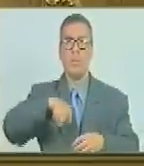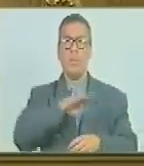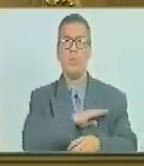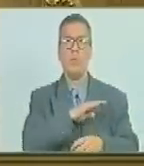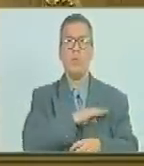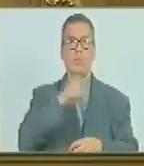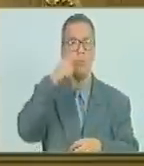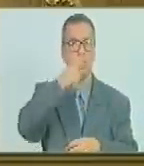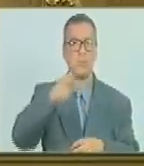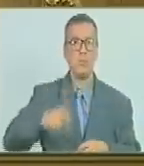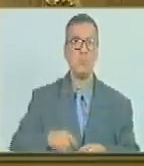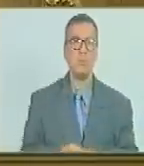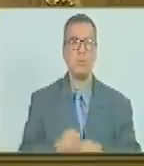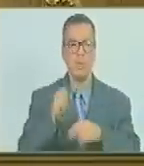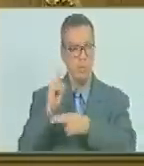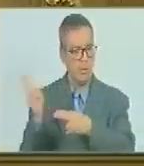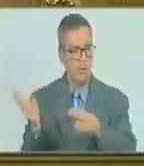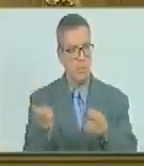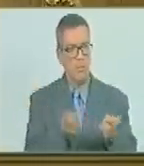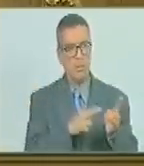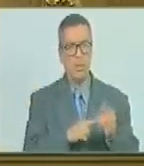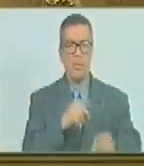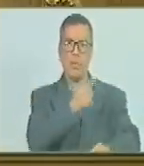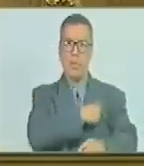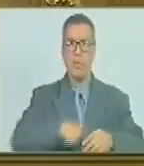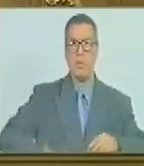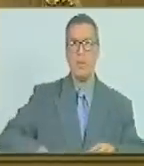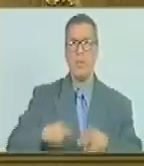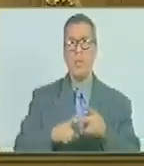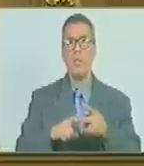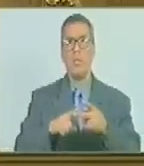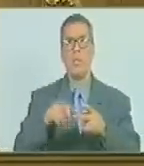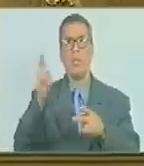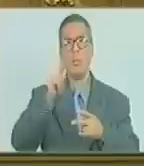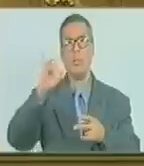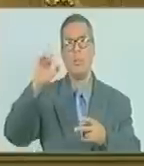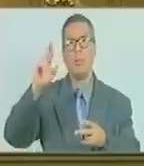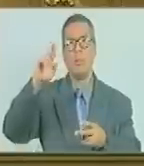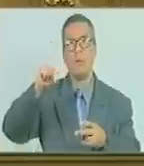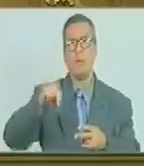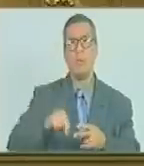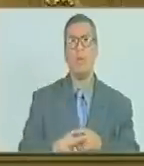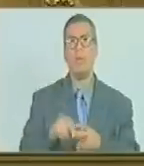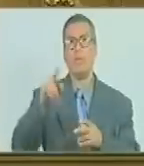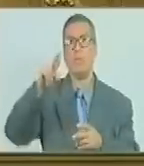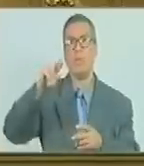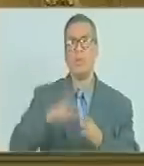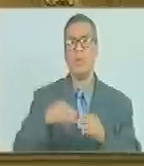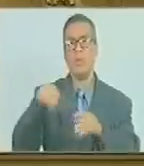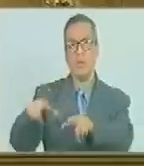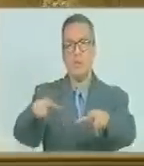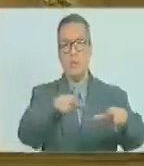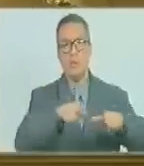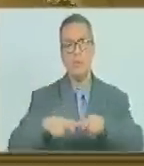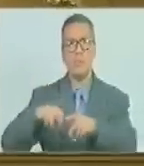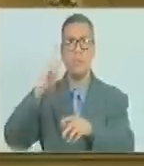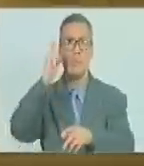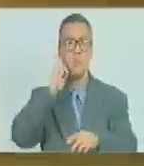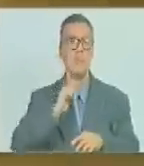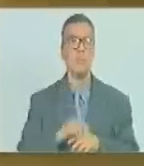pueblos. Bienvenido sea el presidente de la República Islámica de Irán al suelo de